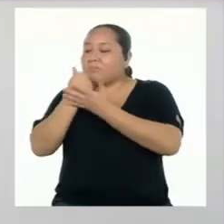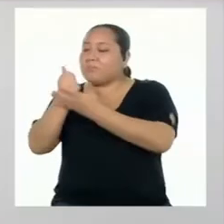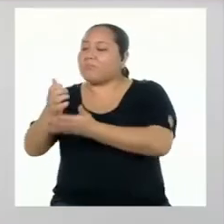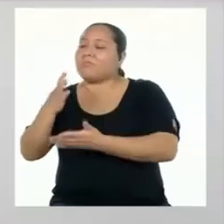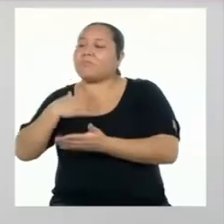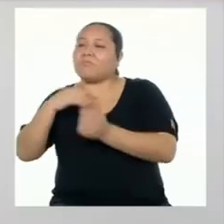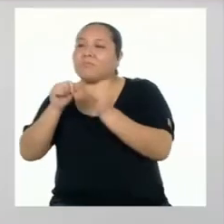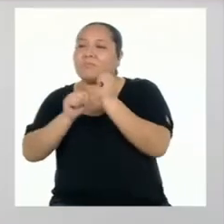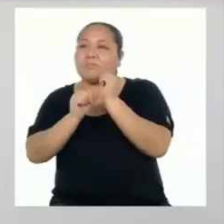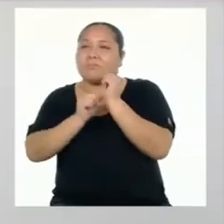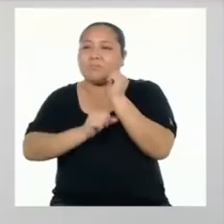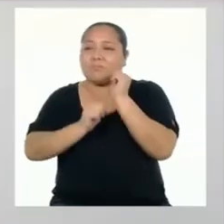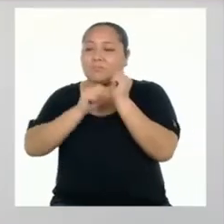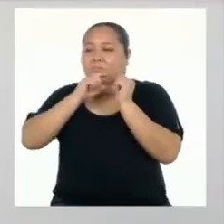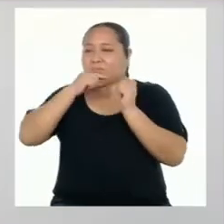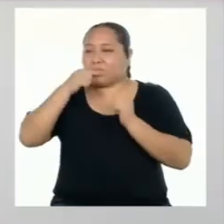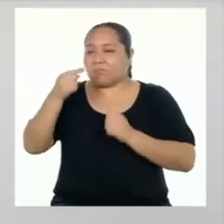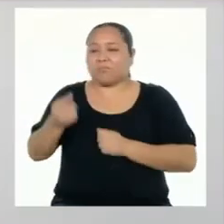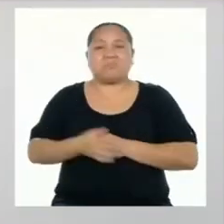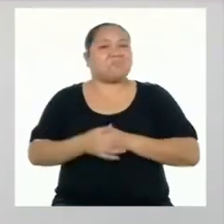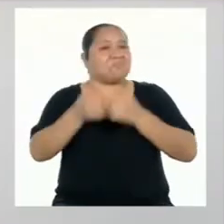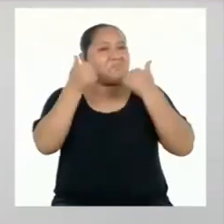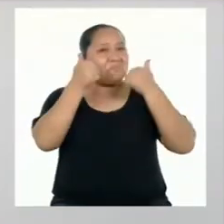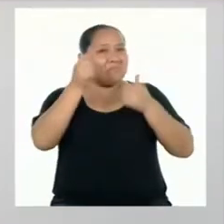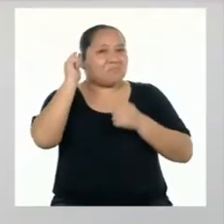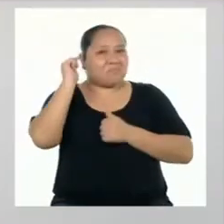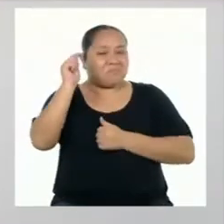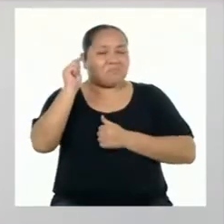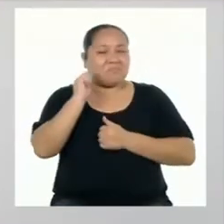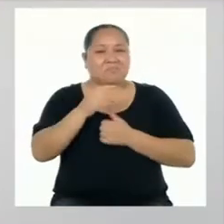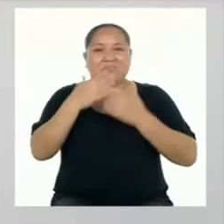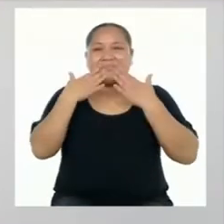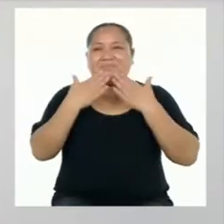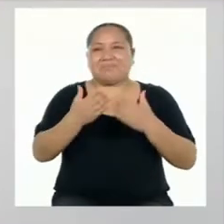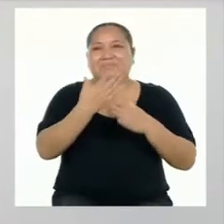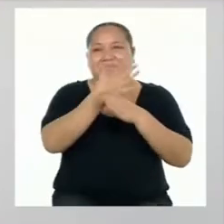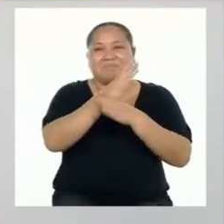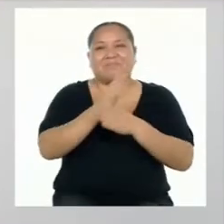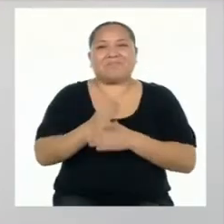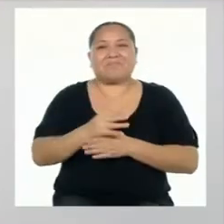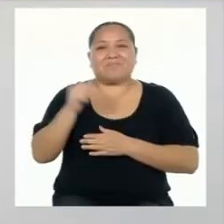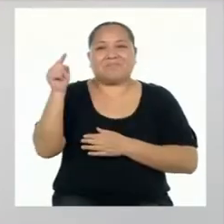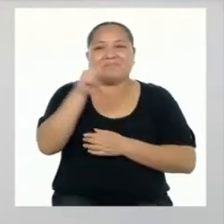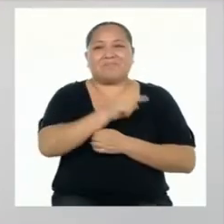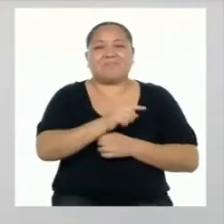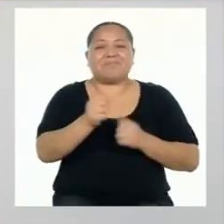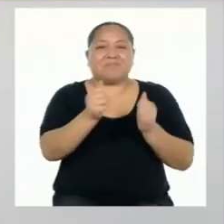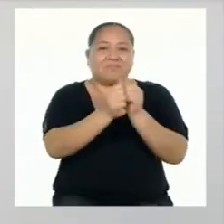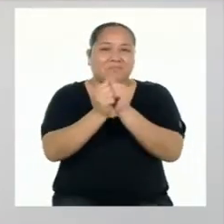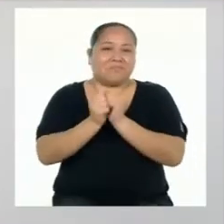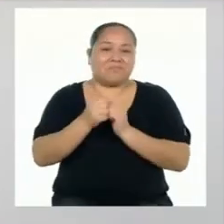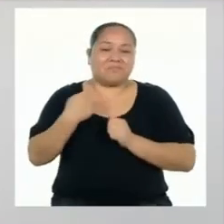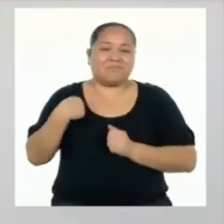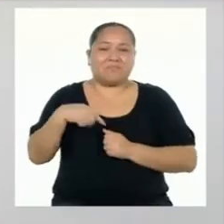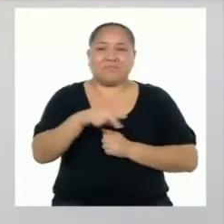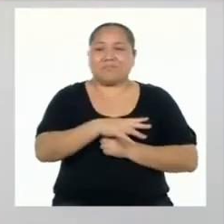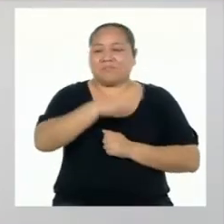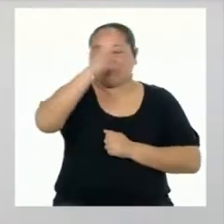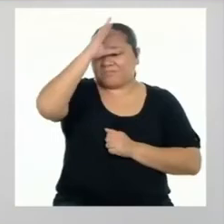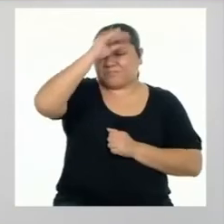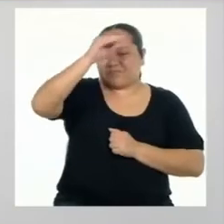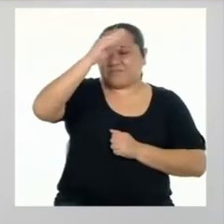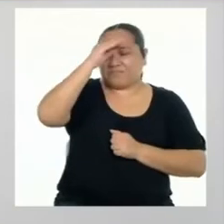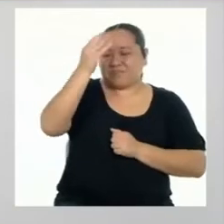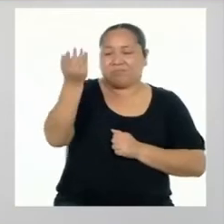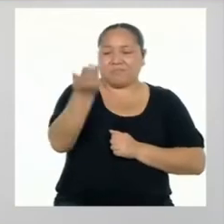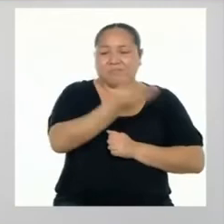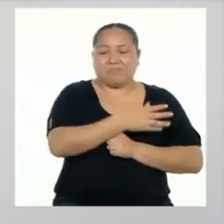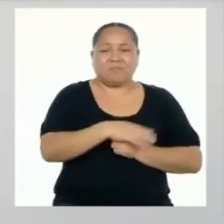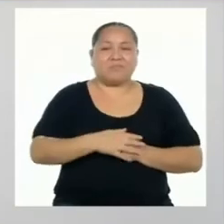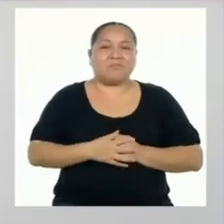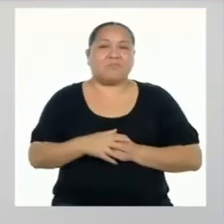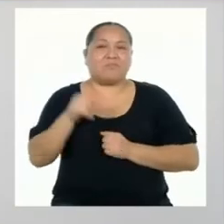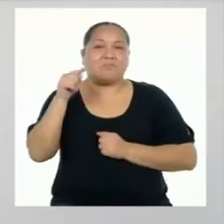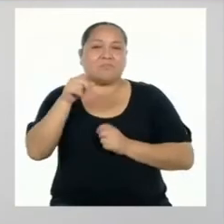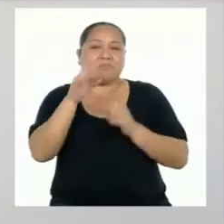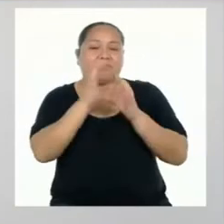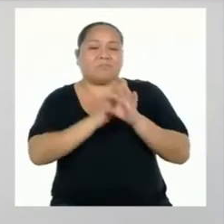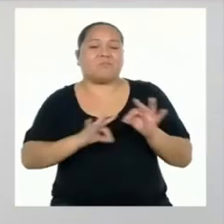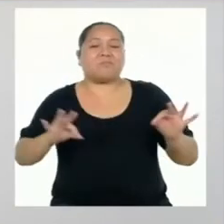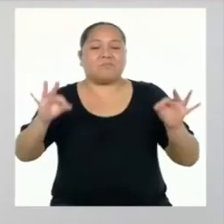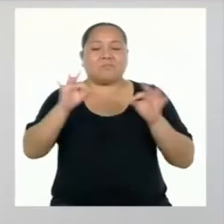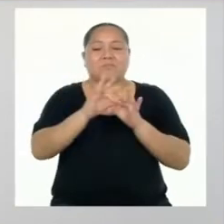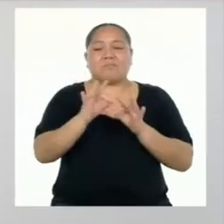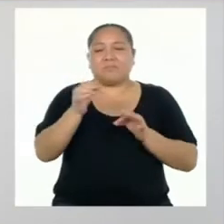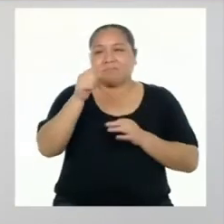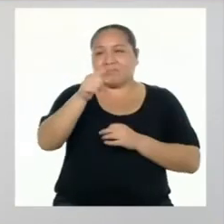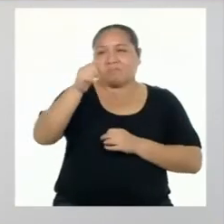Vaya testimonios. Muchas gracias por compartir esto con nosotros. Chicas y chicos, es valioso